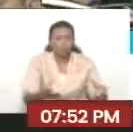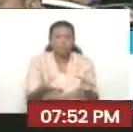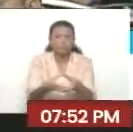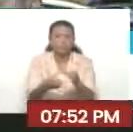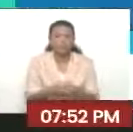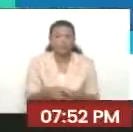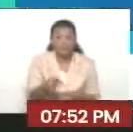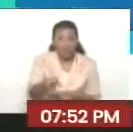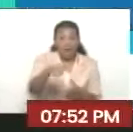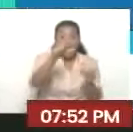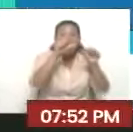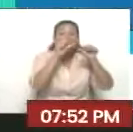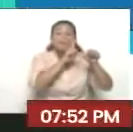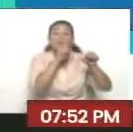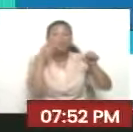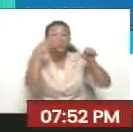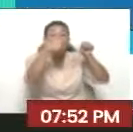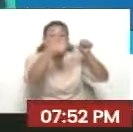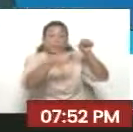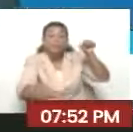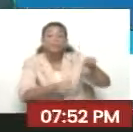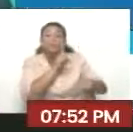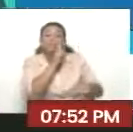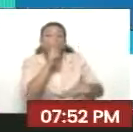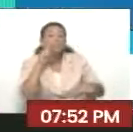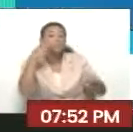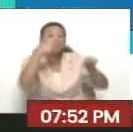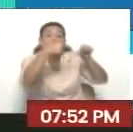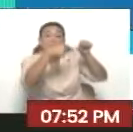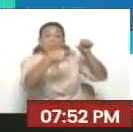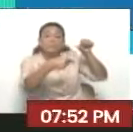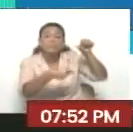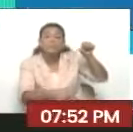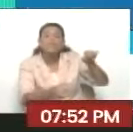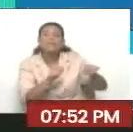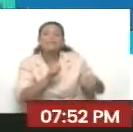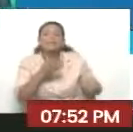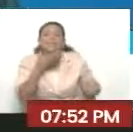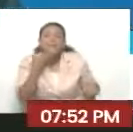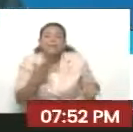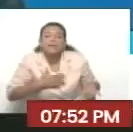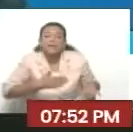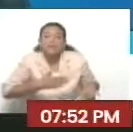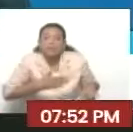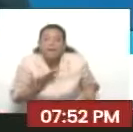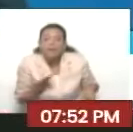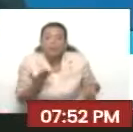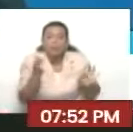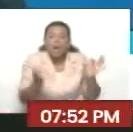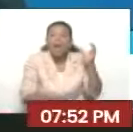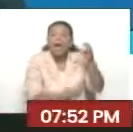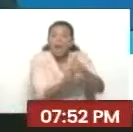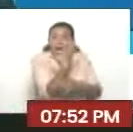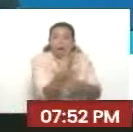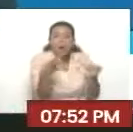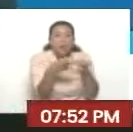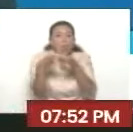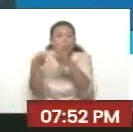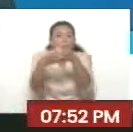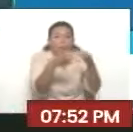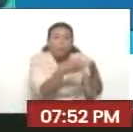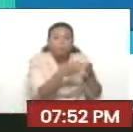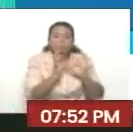Vayan haciendo su lista del voluntariado para conformarnos allí,